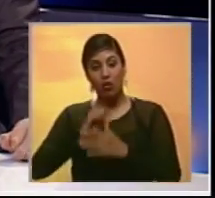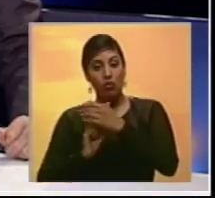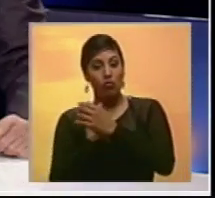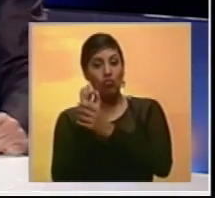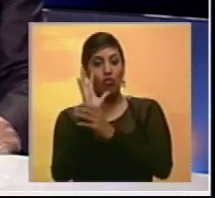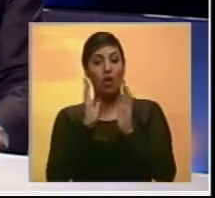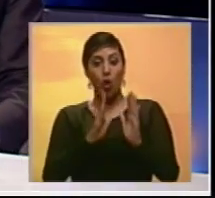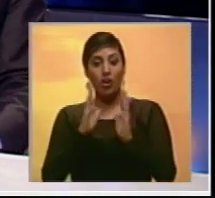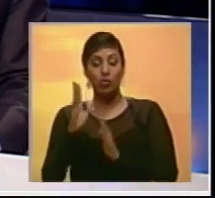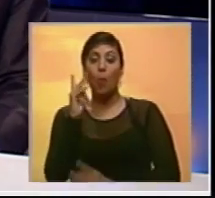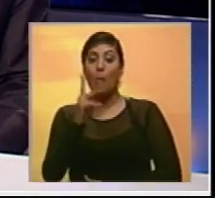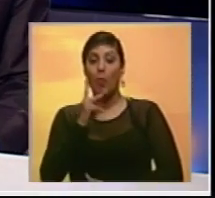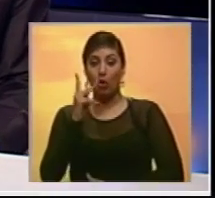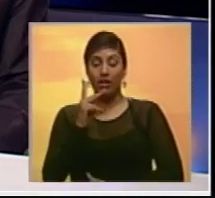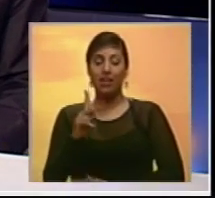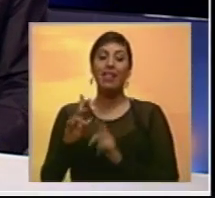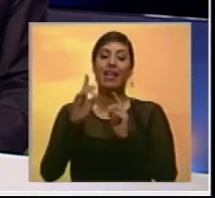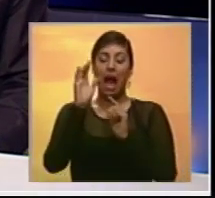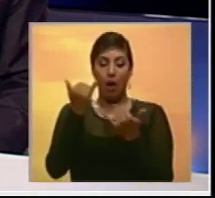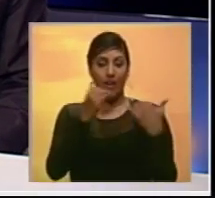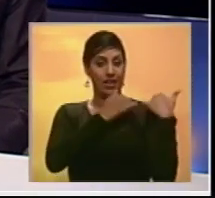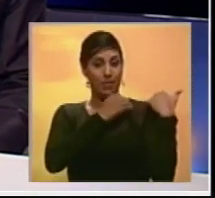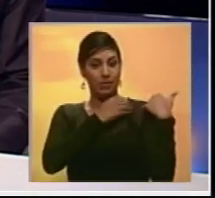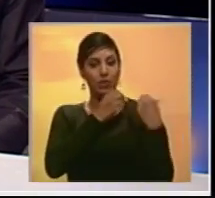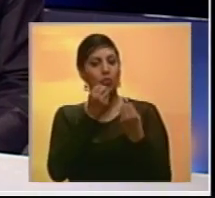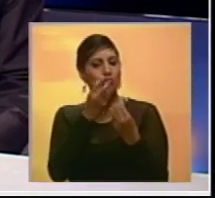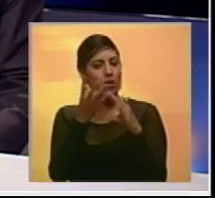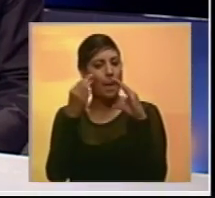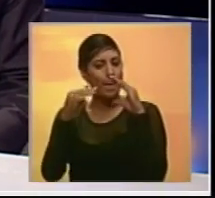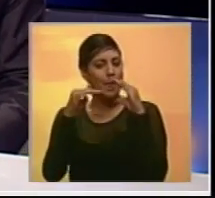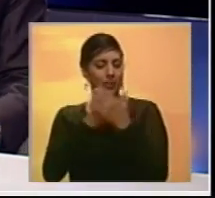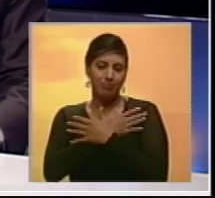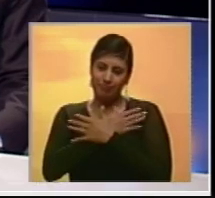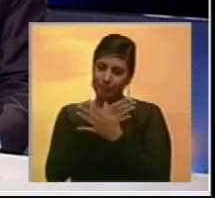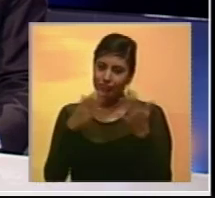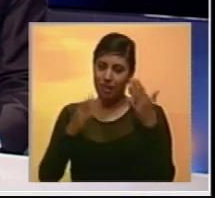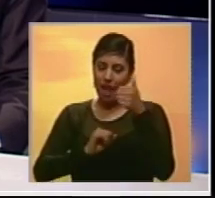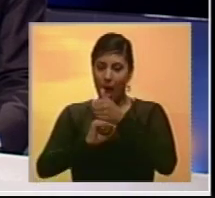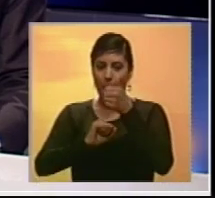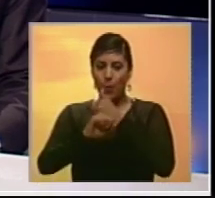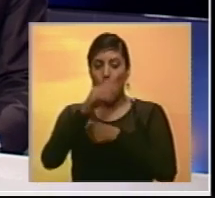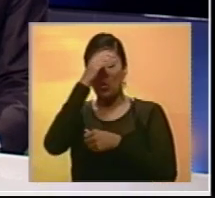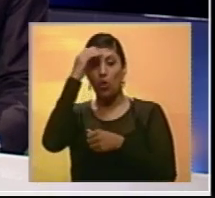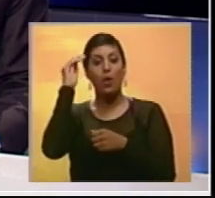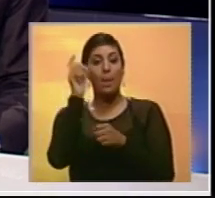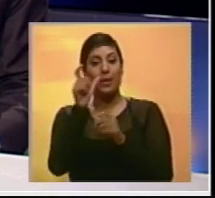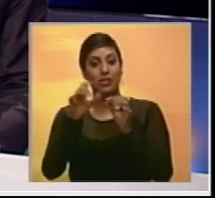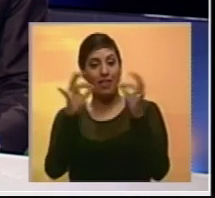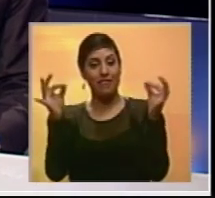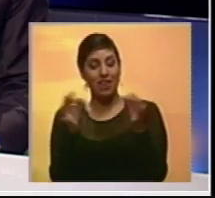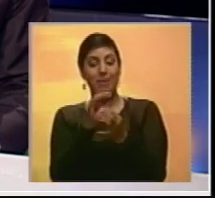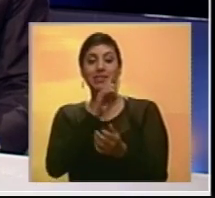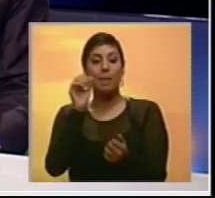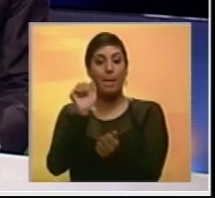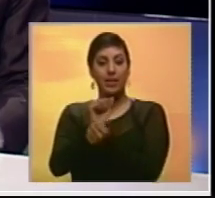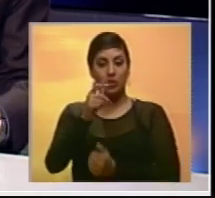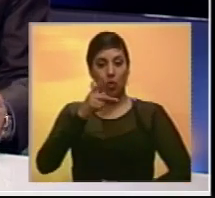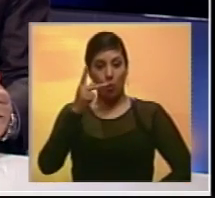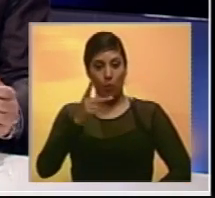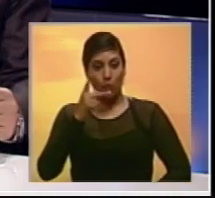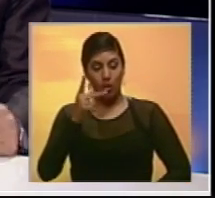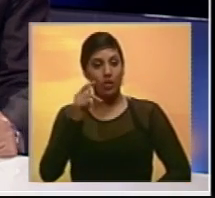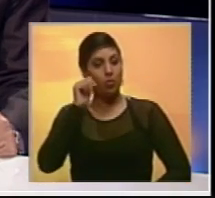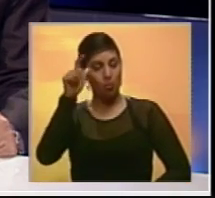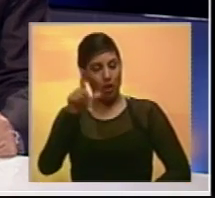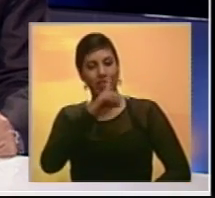de esta organización política y sus representantes emiten mensajes de solidaridad y apoyo a los familiares de los denominados presos políticos.